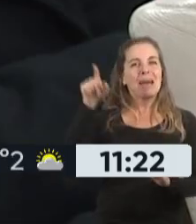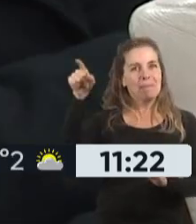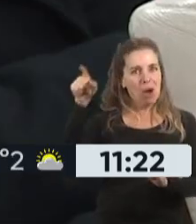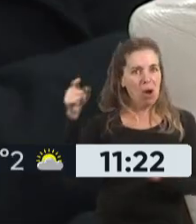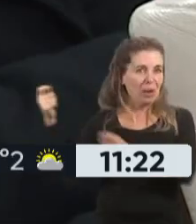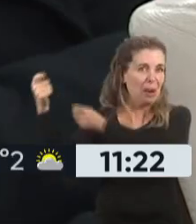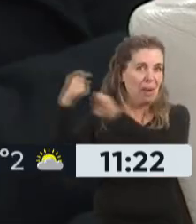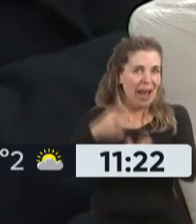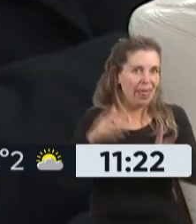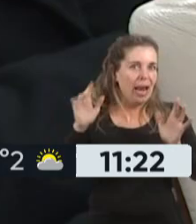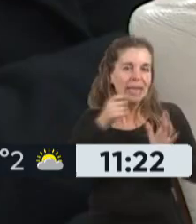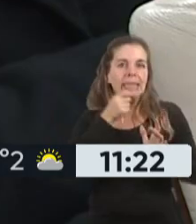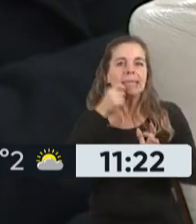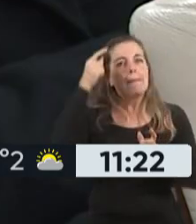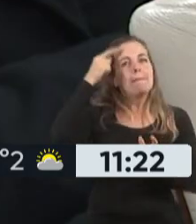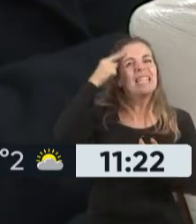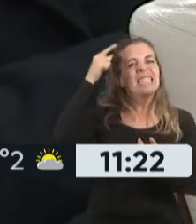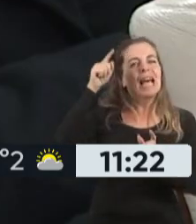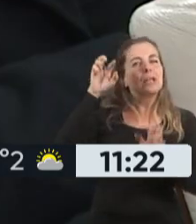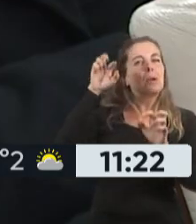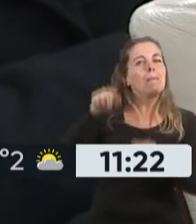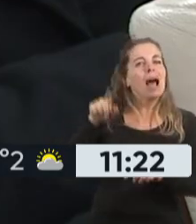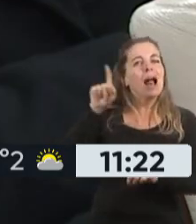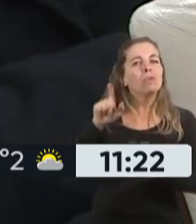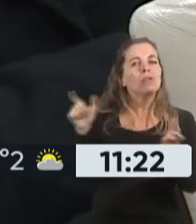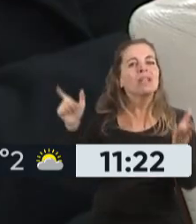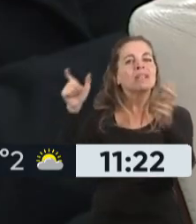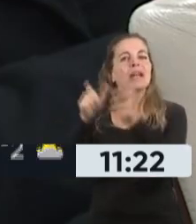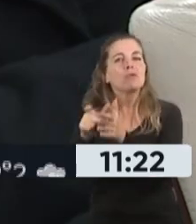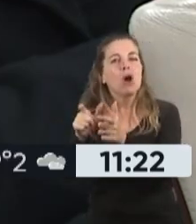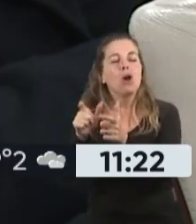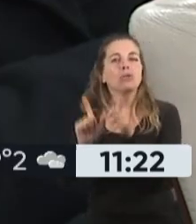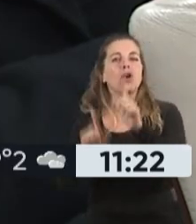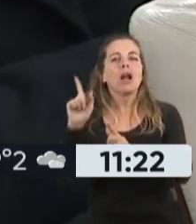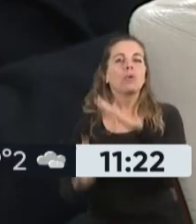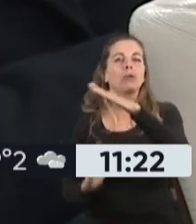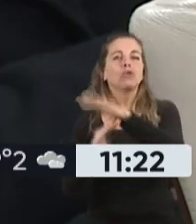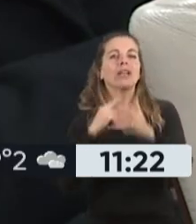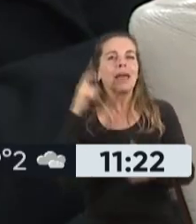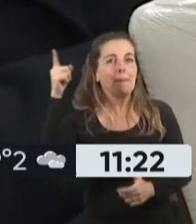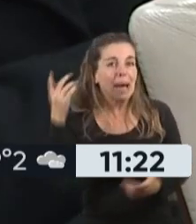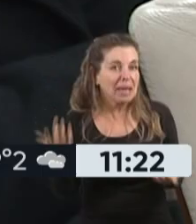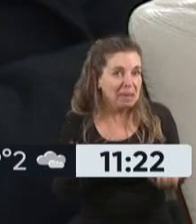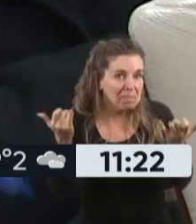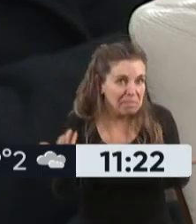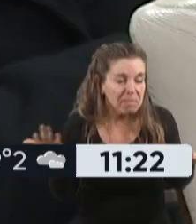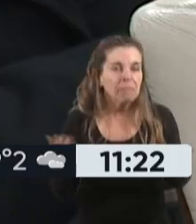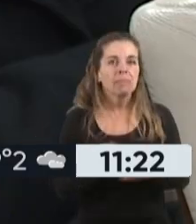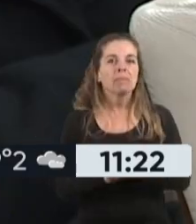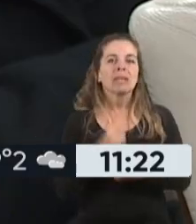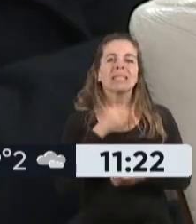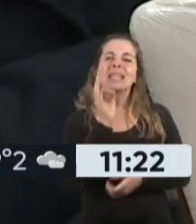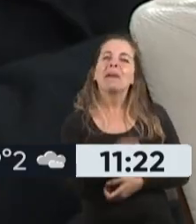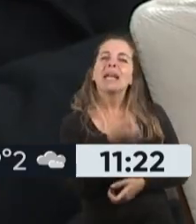previsto algún encuentro con alguna autoridad española. También saber si es un